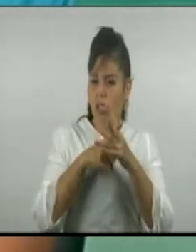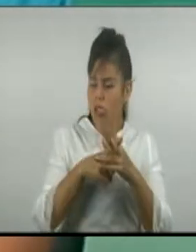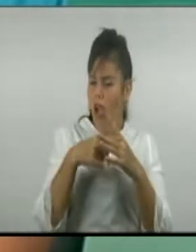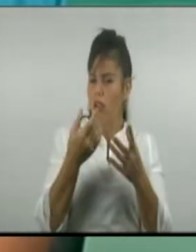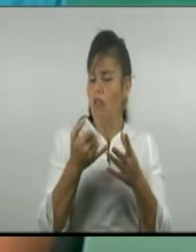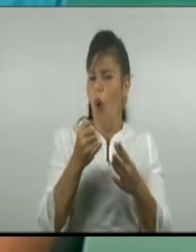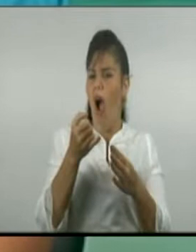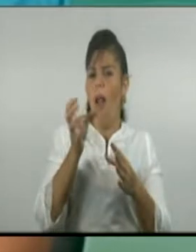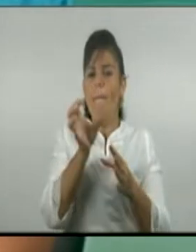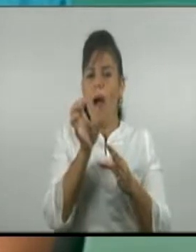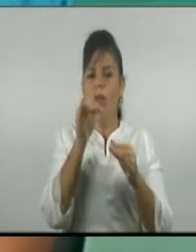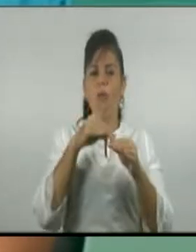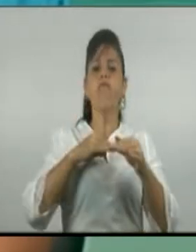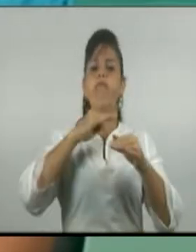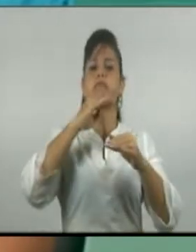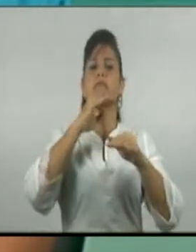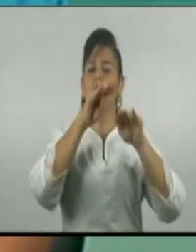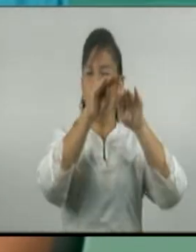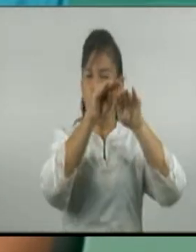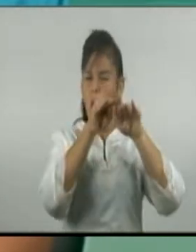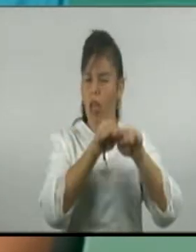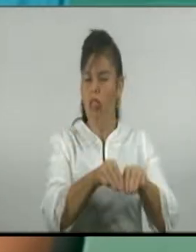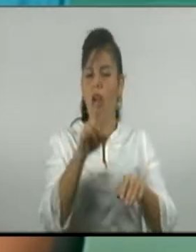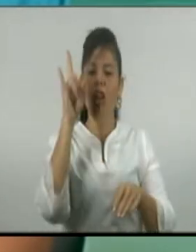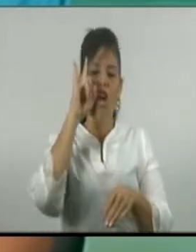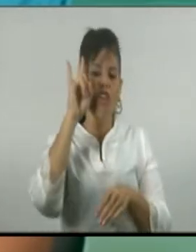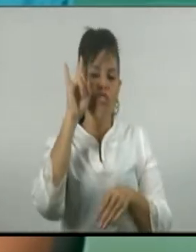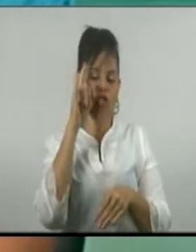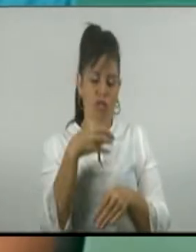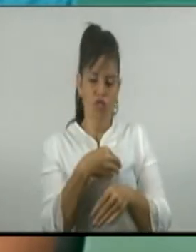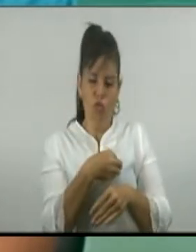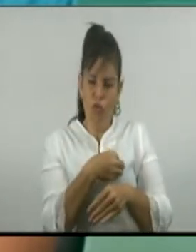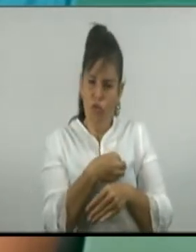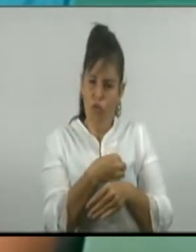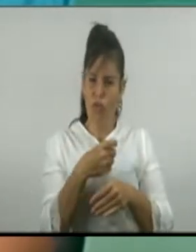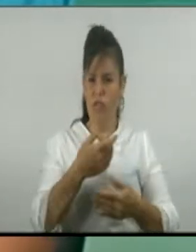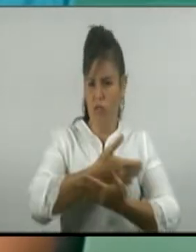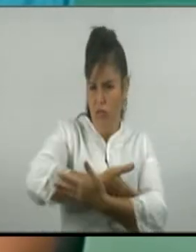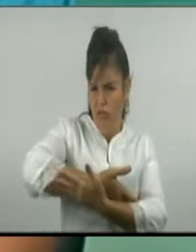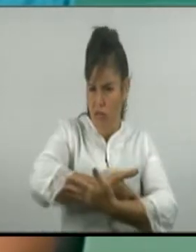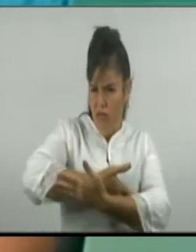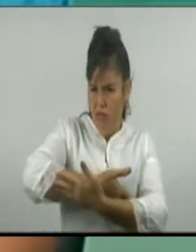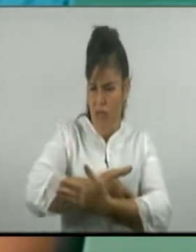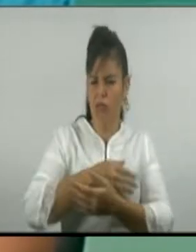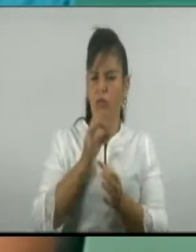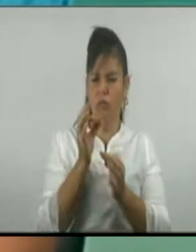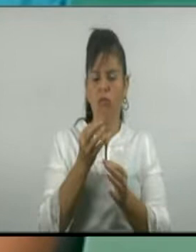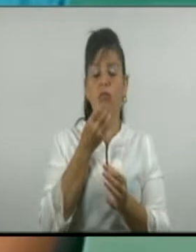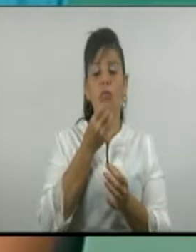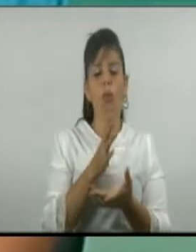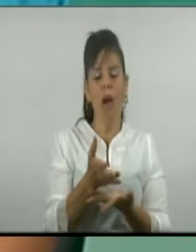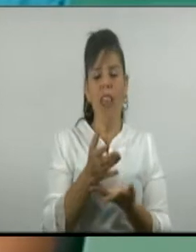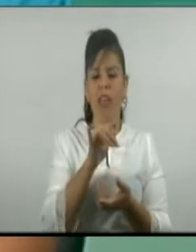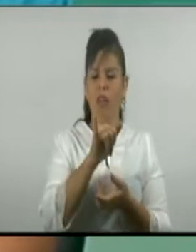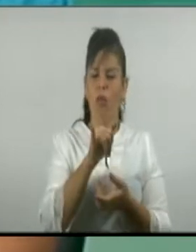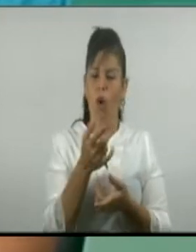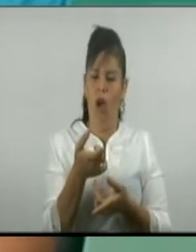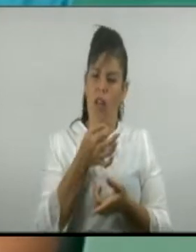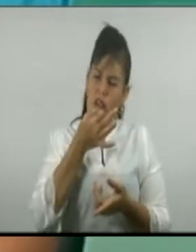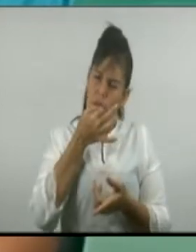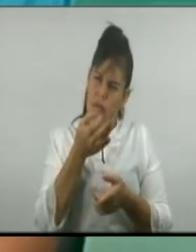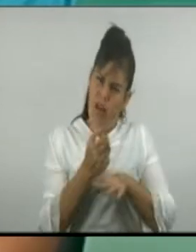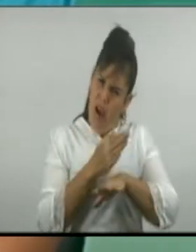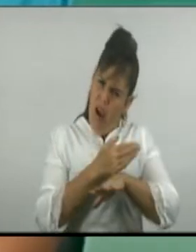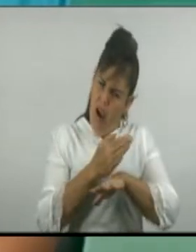leche materna en camagüey existe un banco de leche materna pero creo que antes es válido acercarnos otra vez